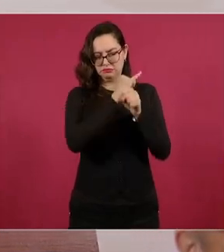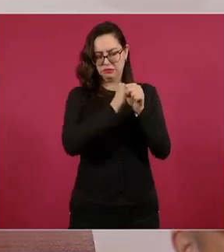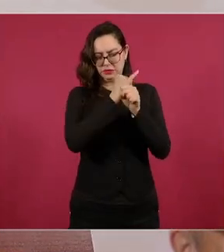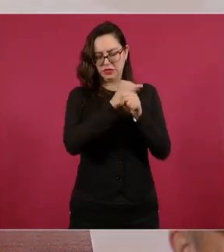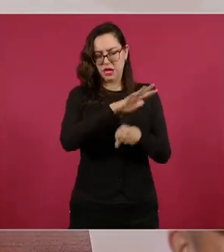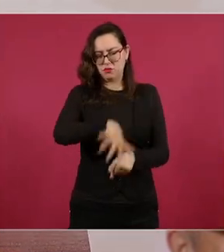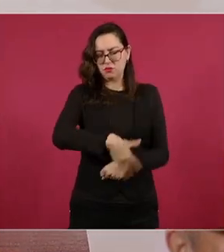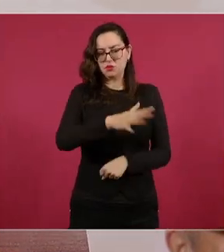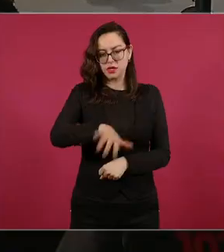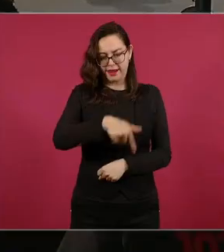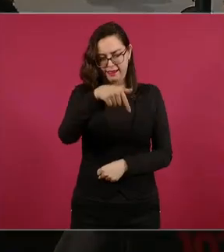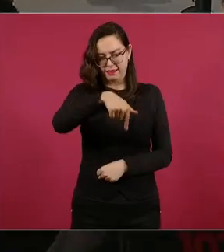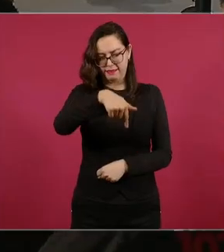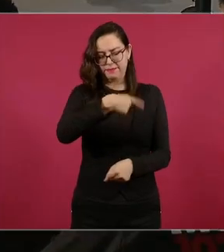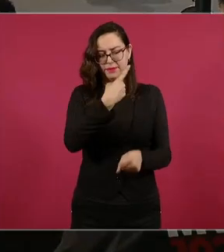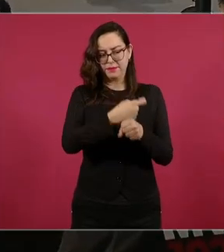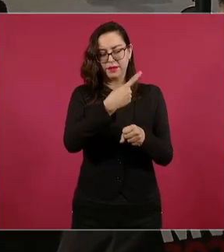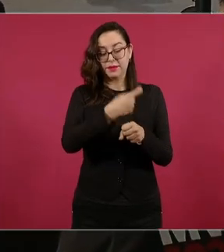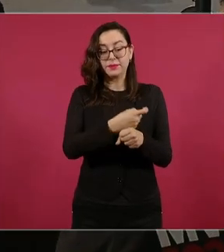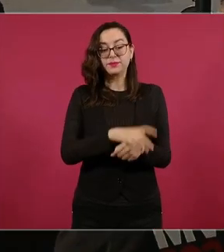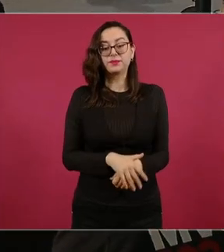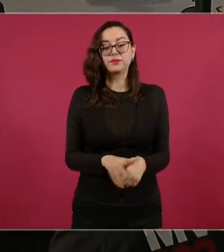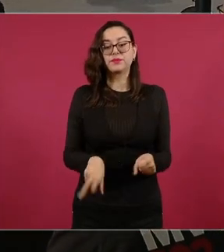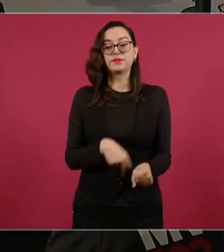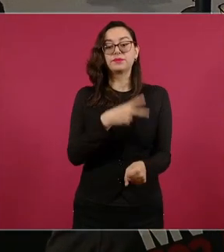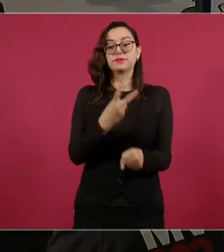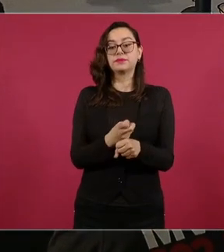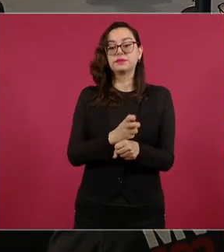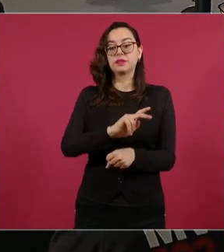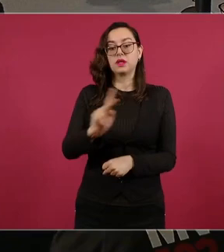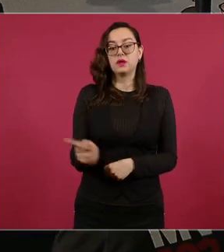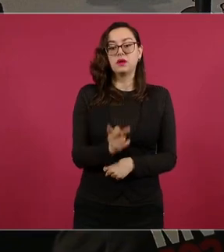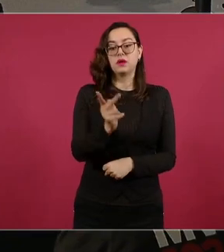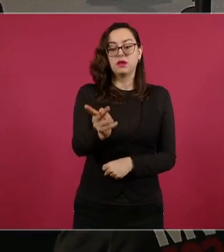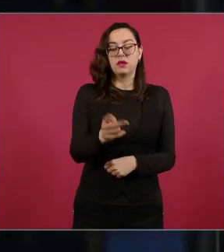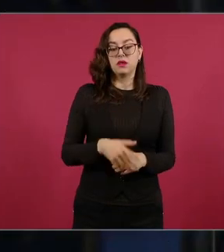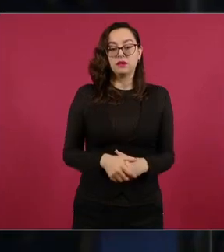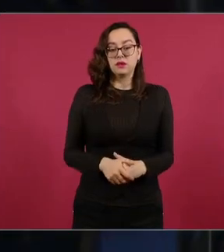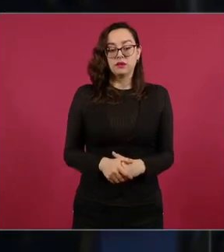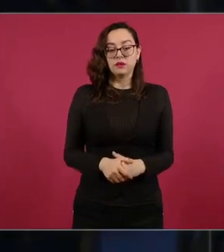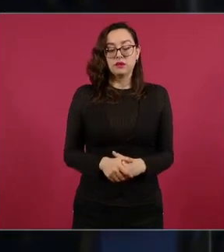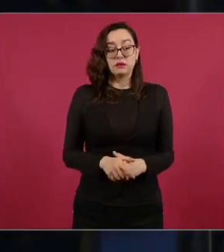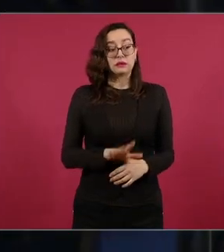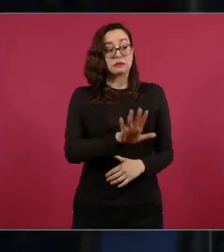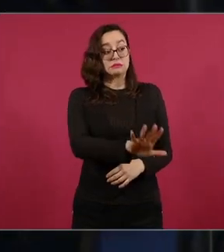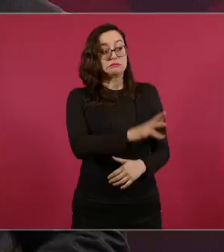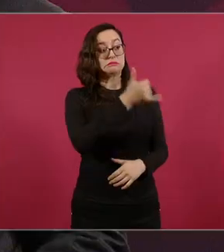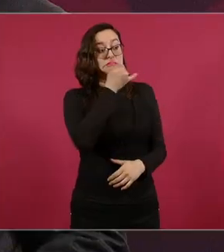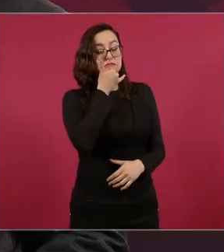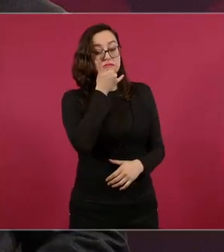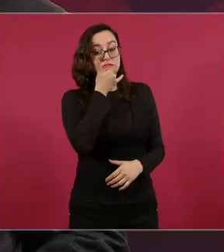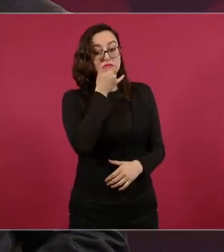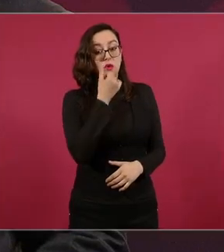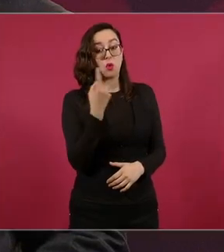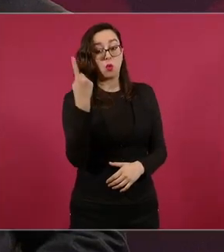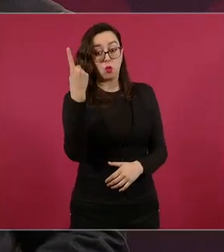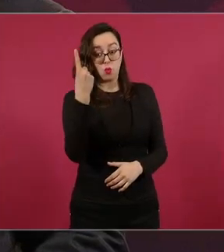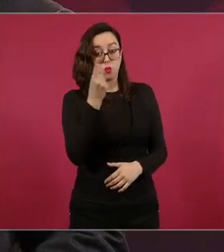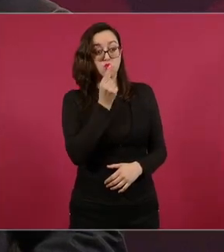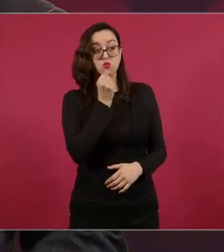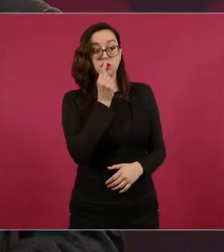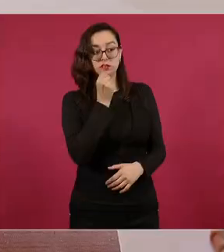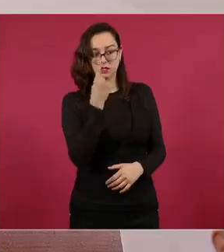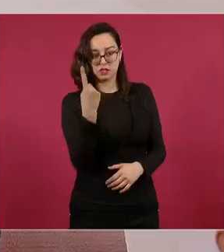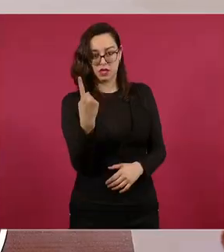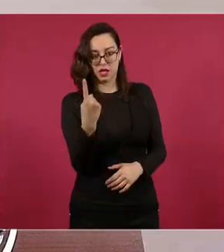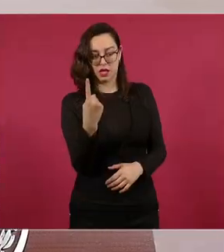búsqueda. Muy bien, muchas gracias. Y mi segunda pregunta, presidente, el pasado viernes usted adelante. Este es el caso de uno, pero sí